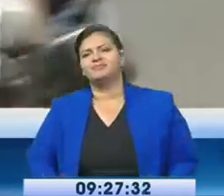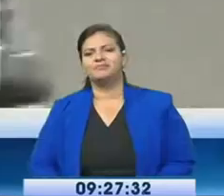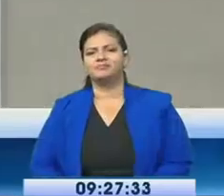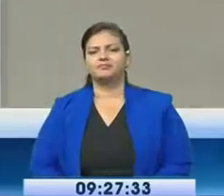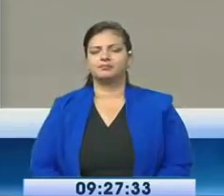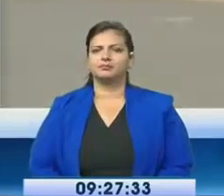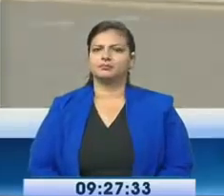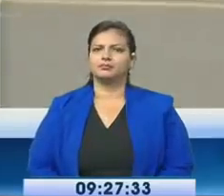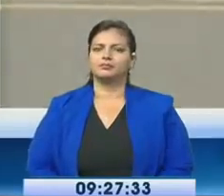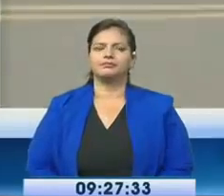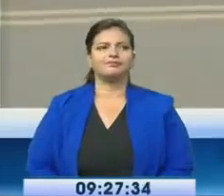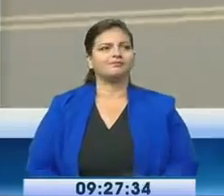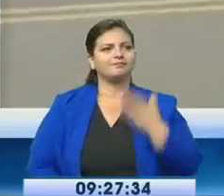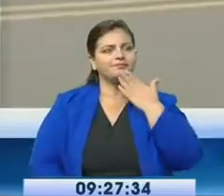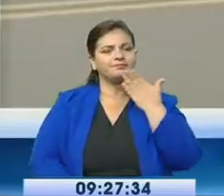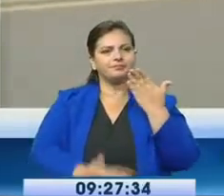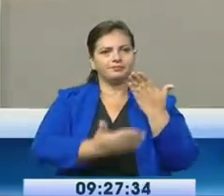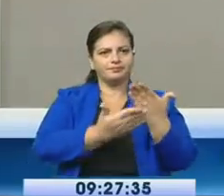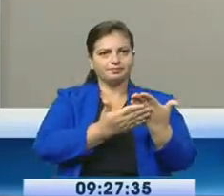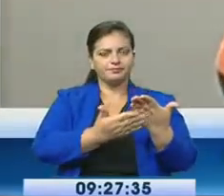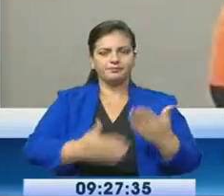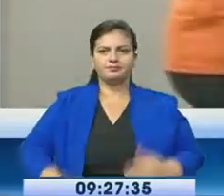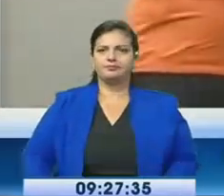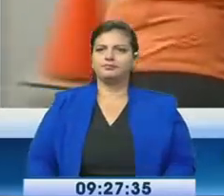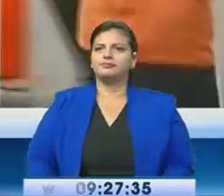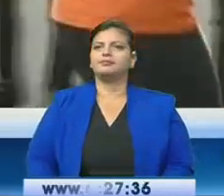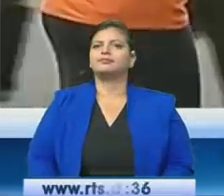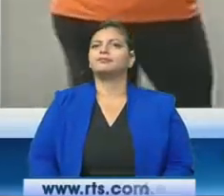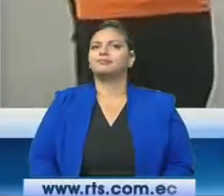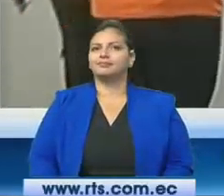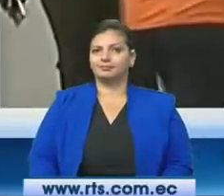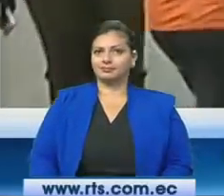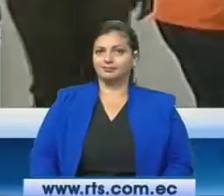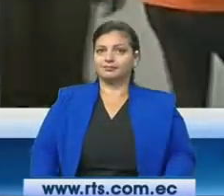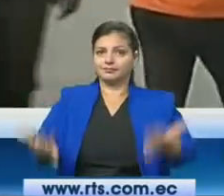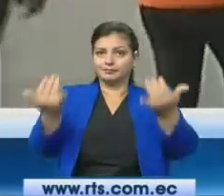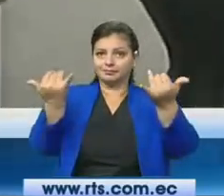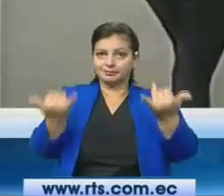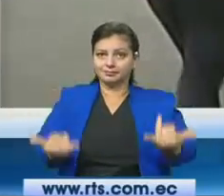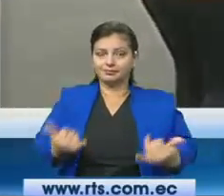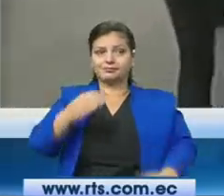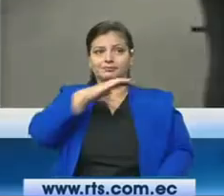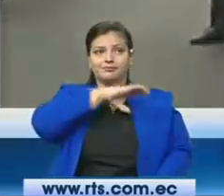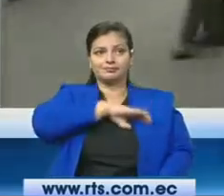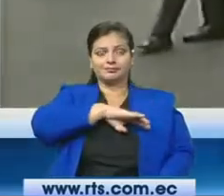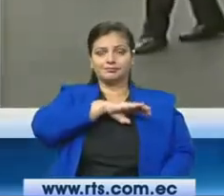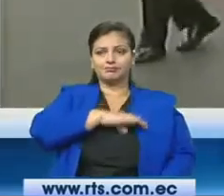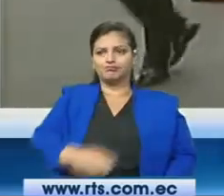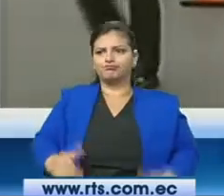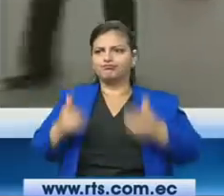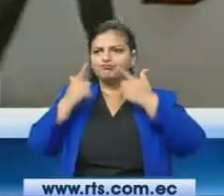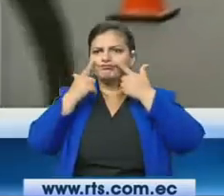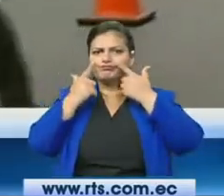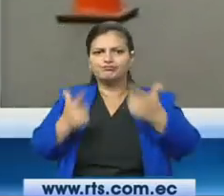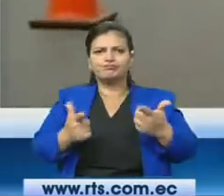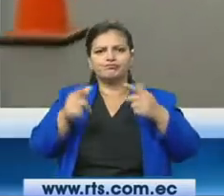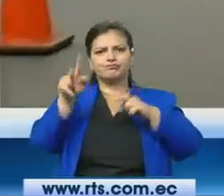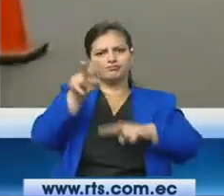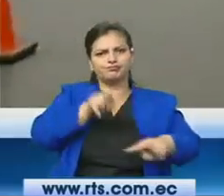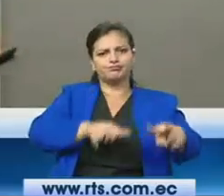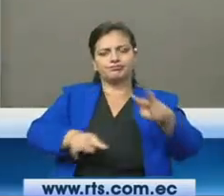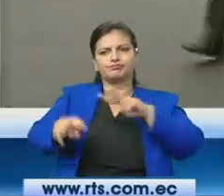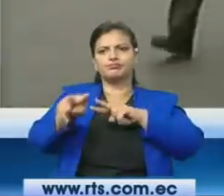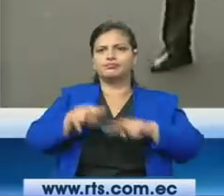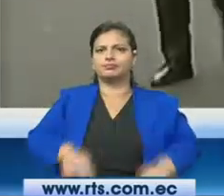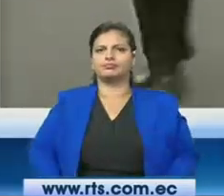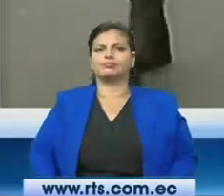tipo de operativos es preventivo. De esta manera, la ciudadanía esté segura. Vamos a ver ya, conversar con